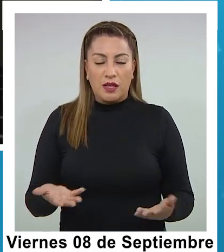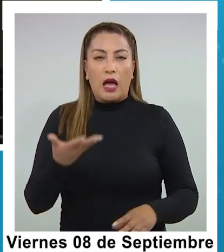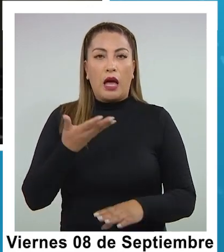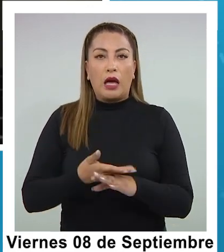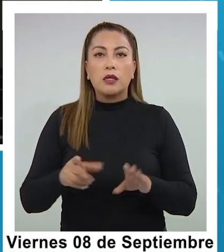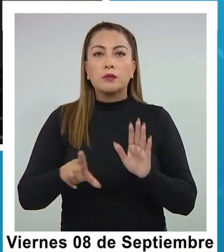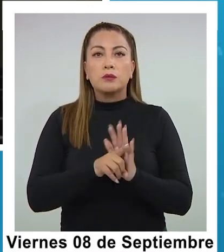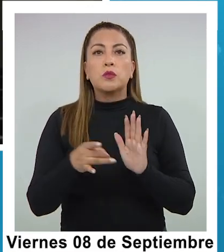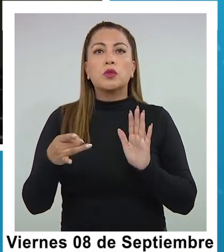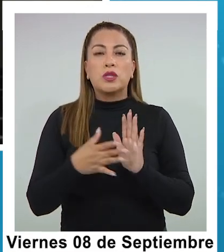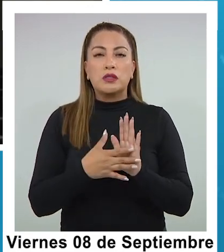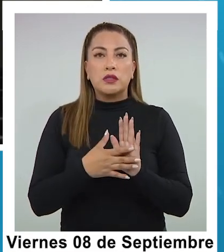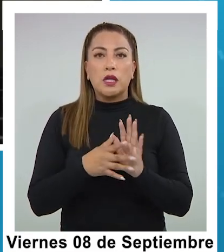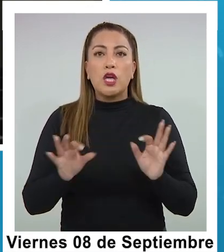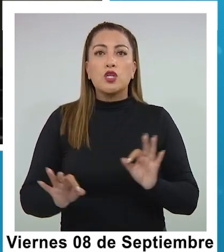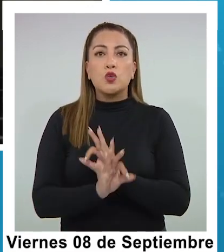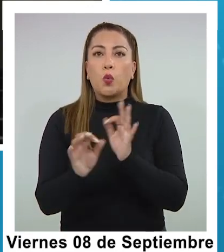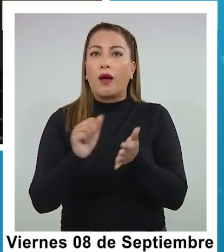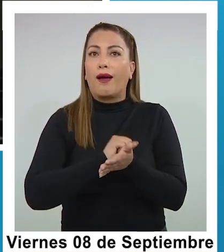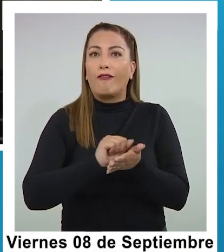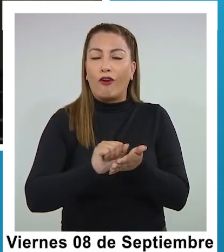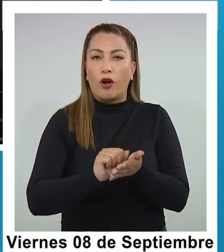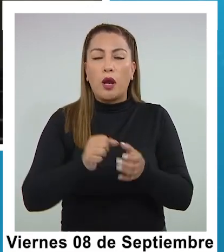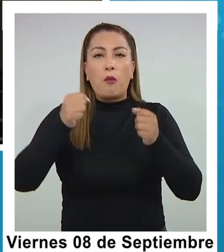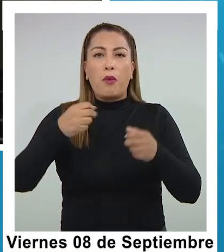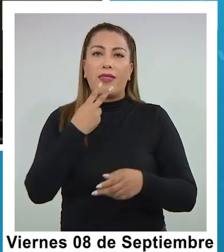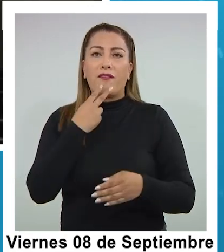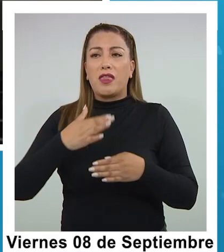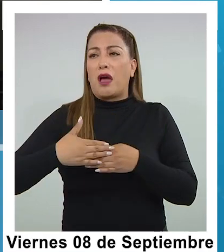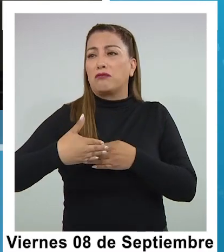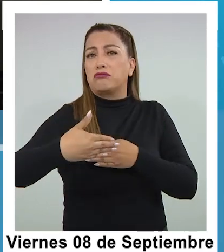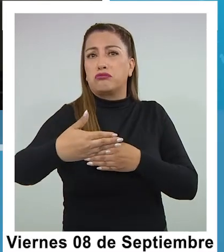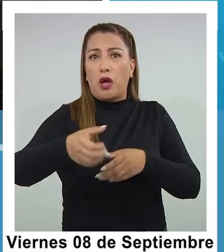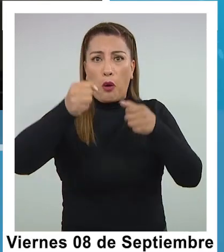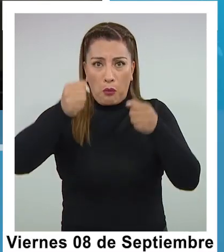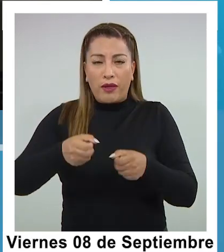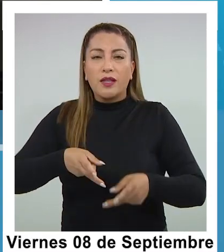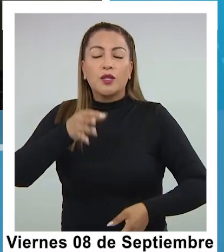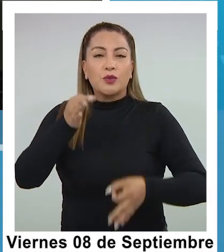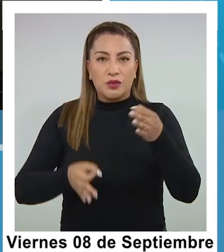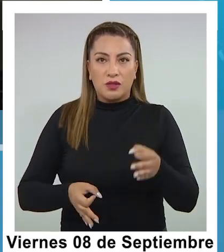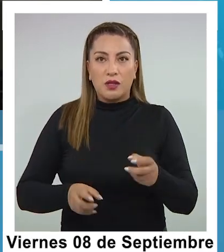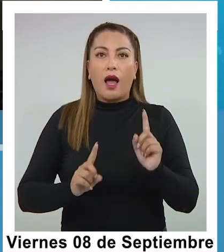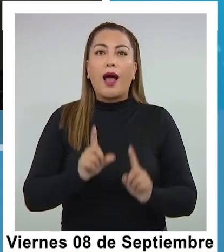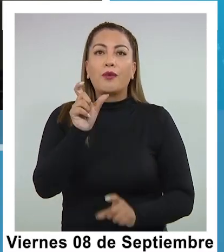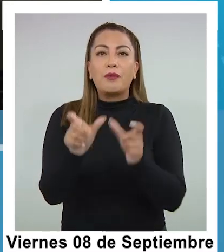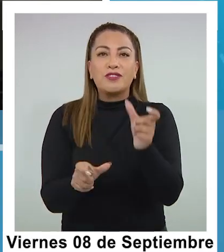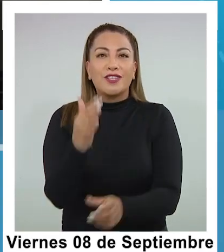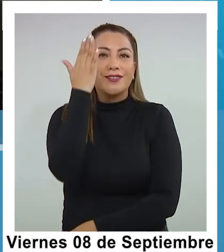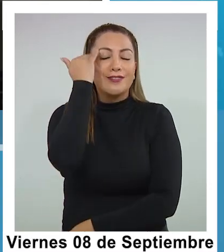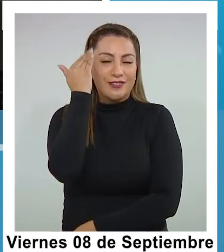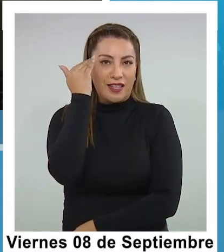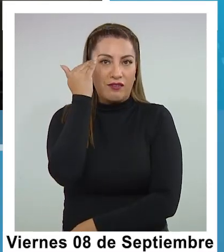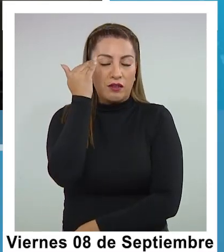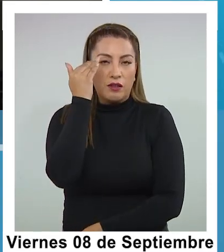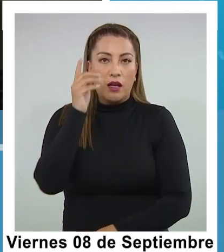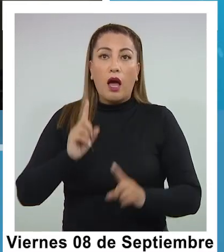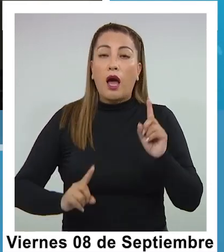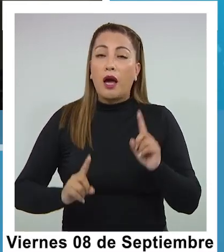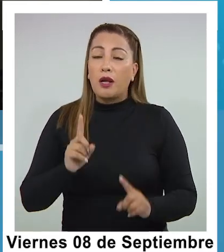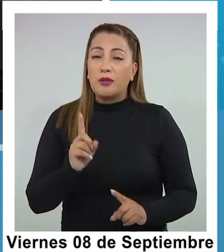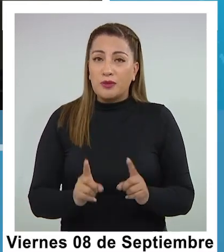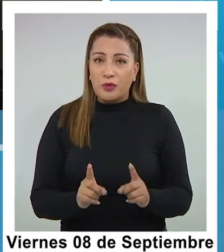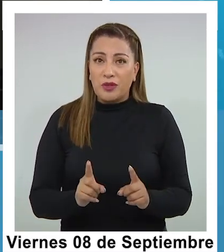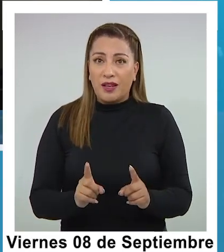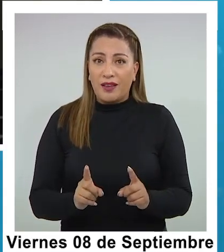crímenes que son imprescriptibles, que se pueden perseguir por toda la vida. Eso no lo sabe la gente, porque eso, si lo supiera, fortalecería